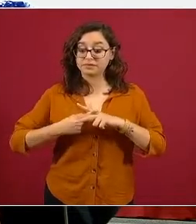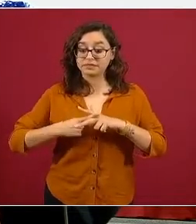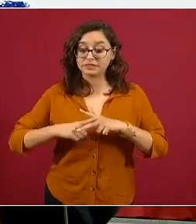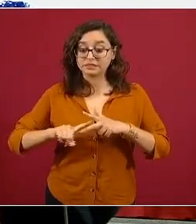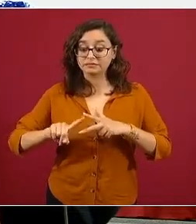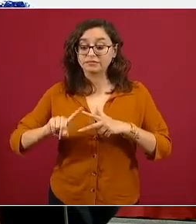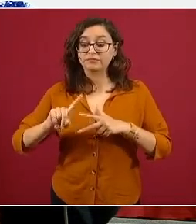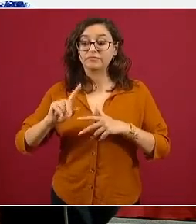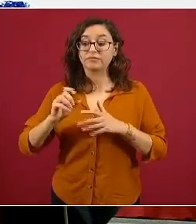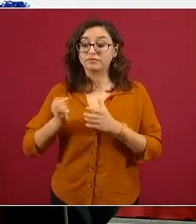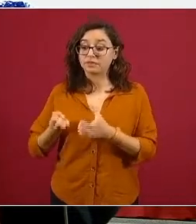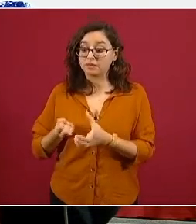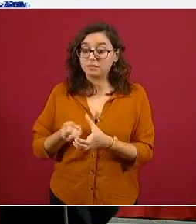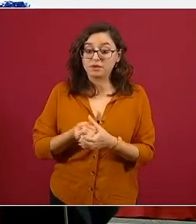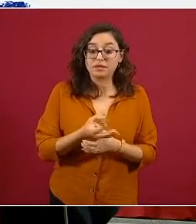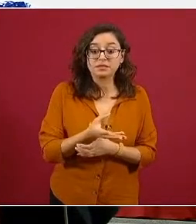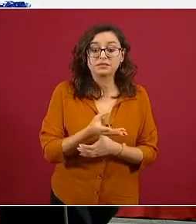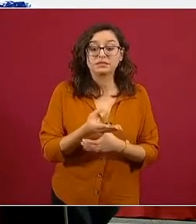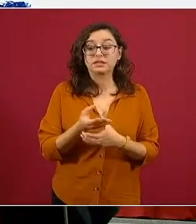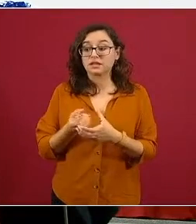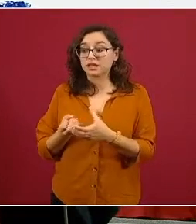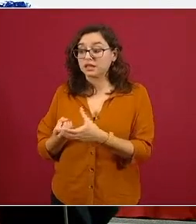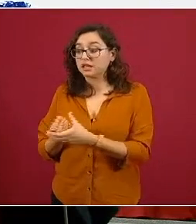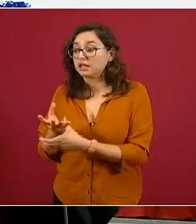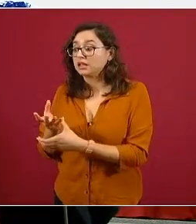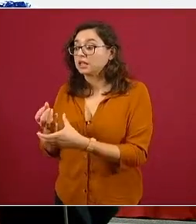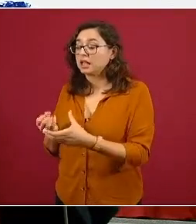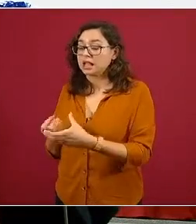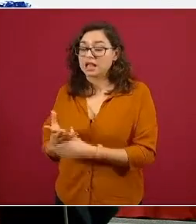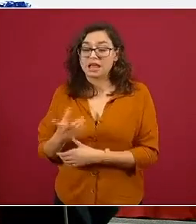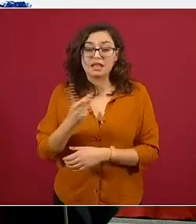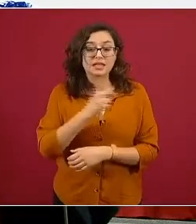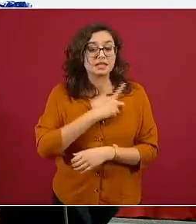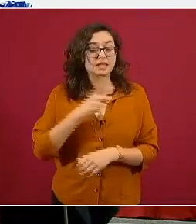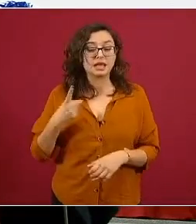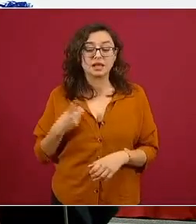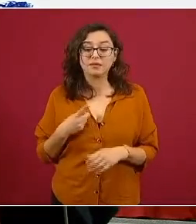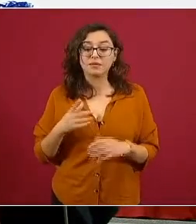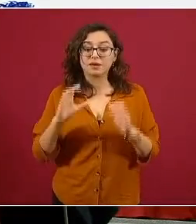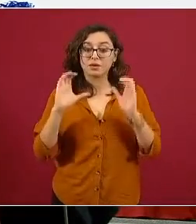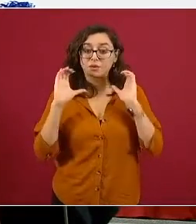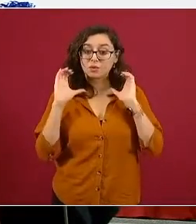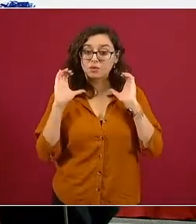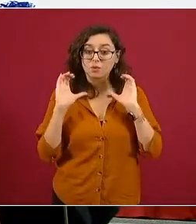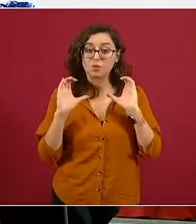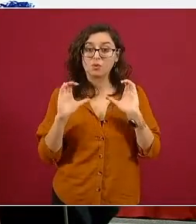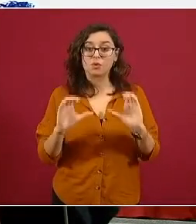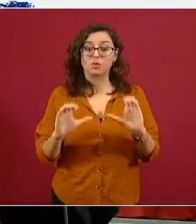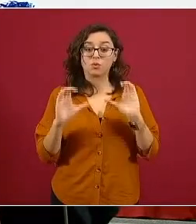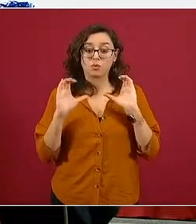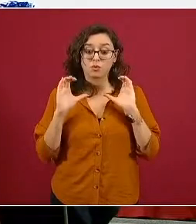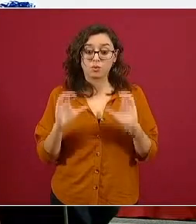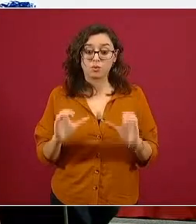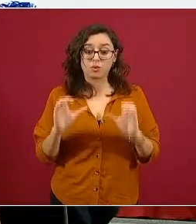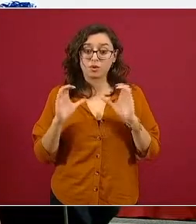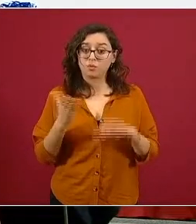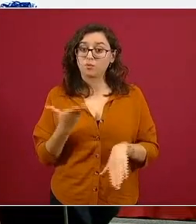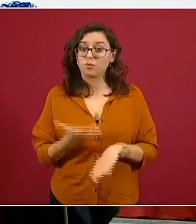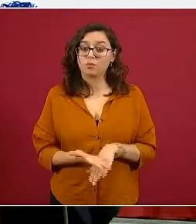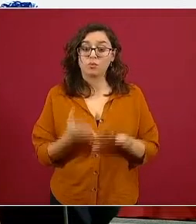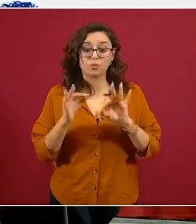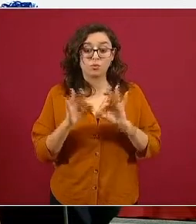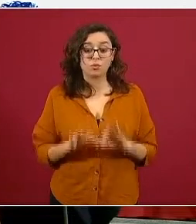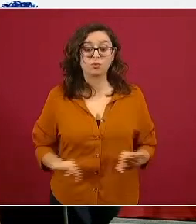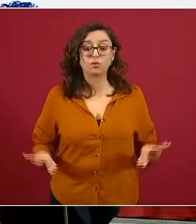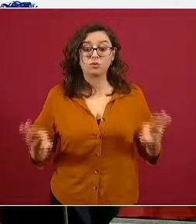del confinamiento, es más importante que nunca el hecho de que podamos tener un evento